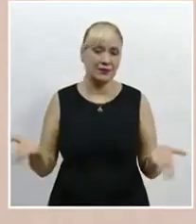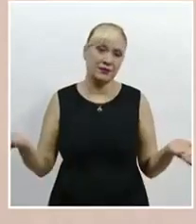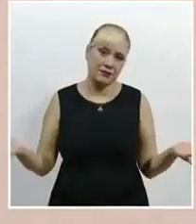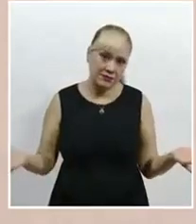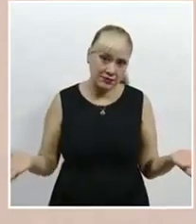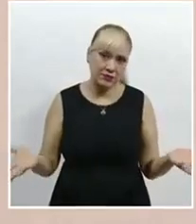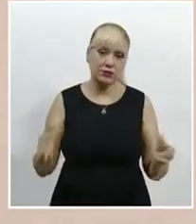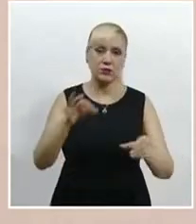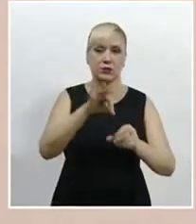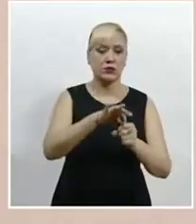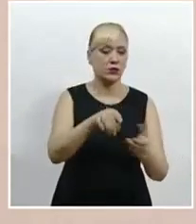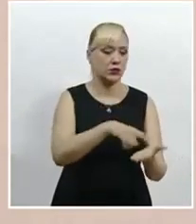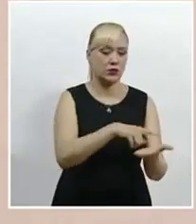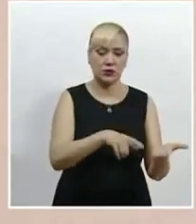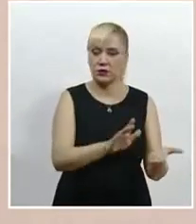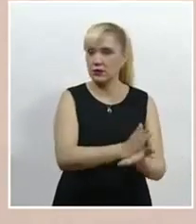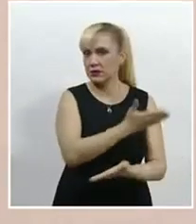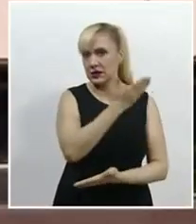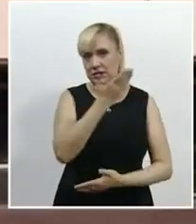proceso electoral haya iniciado.